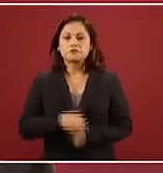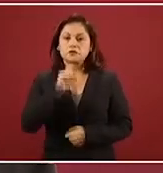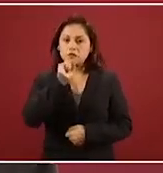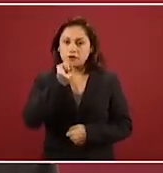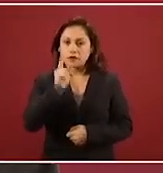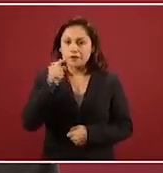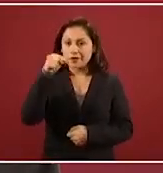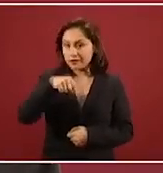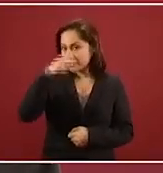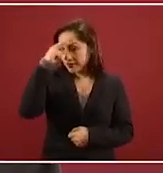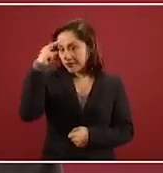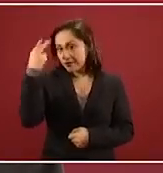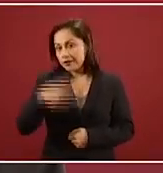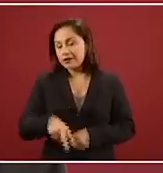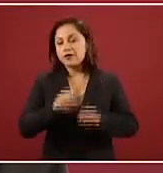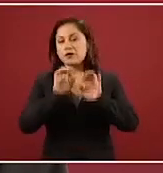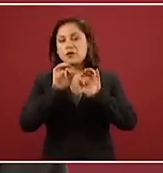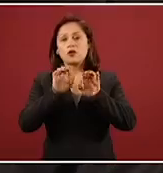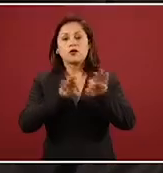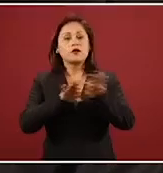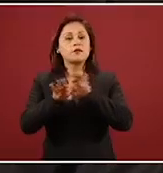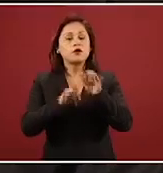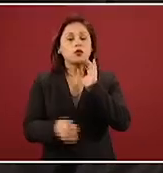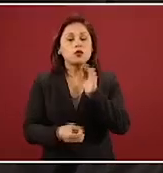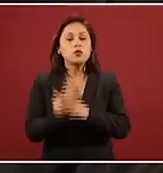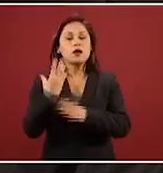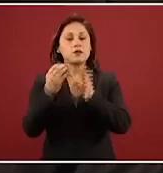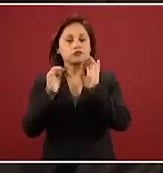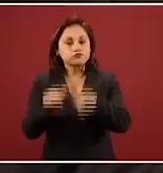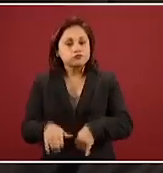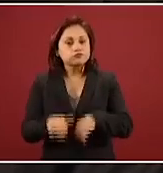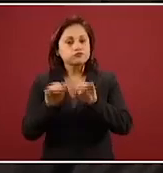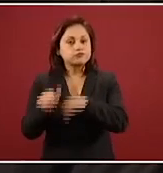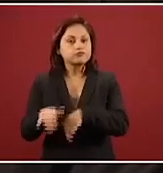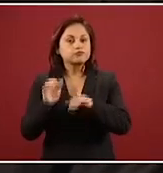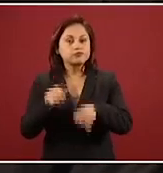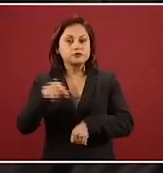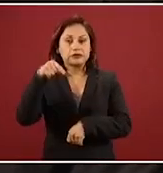empleos, fortalecer nuestra economía.